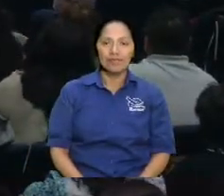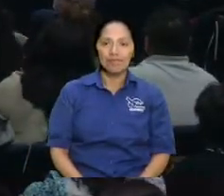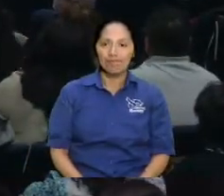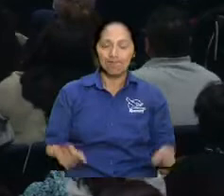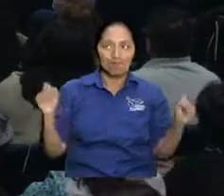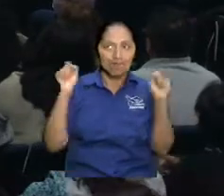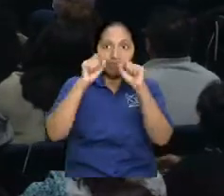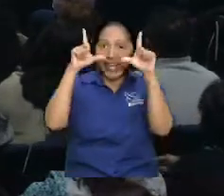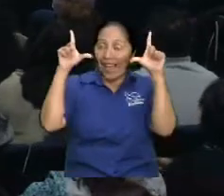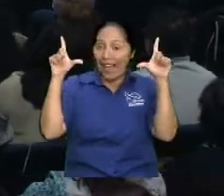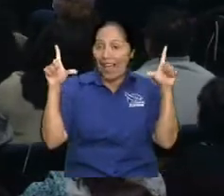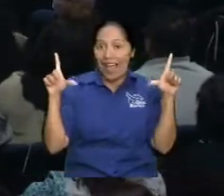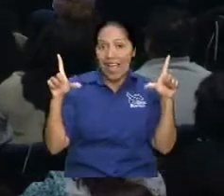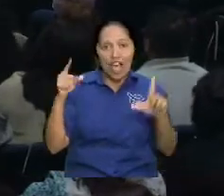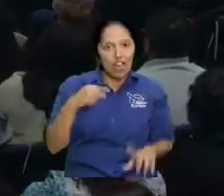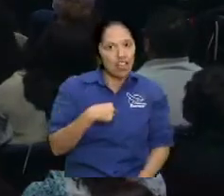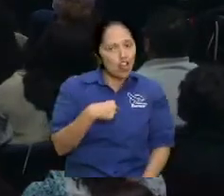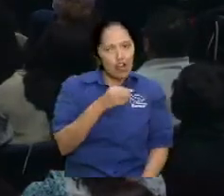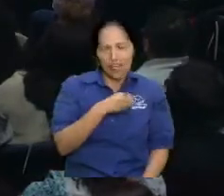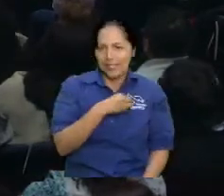Tremendo, hermano. Aquí quisiera seguir.